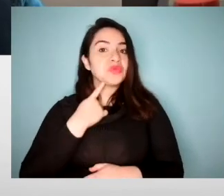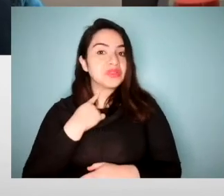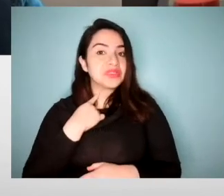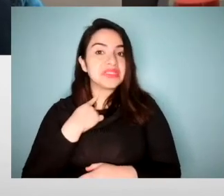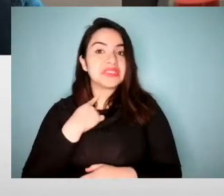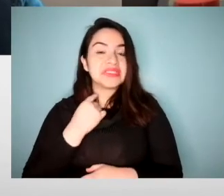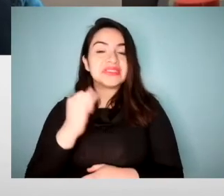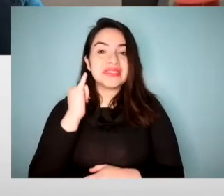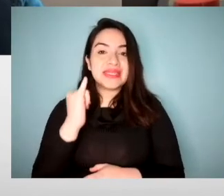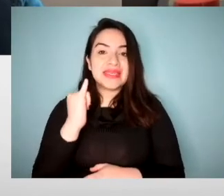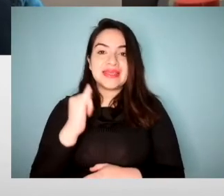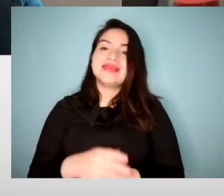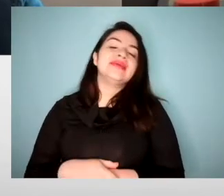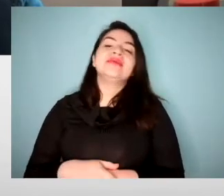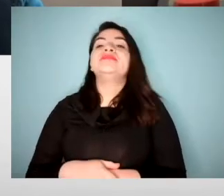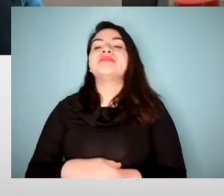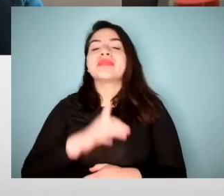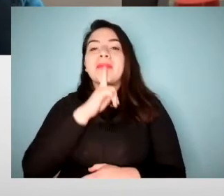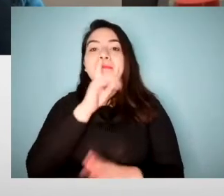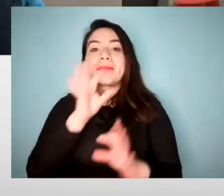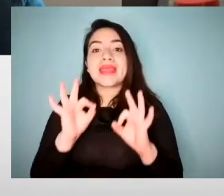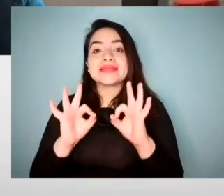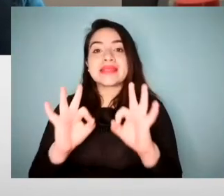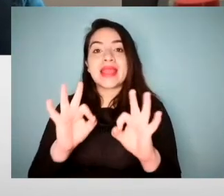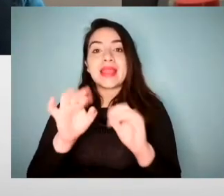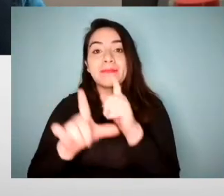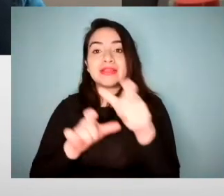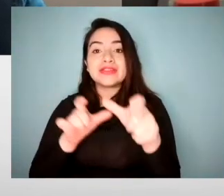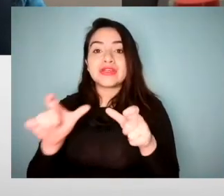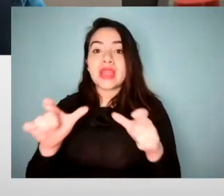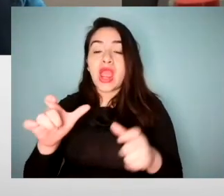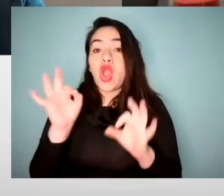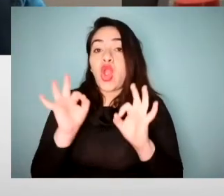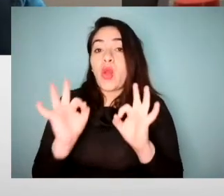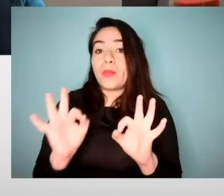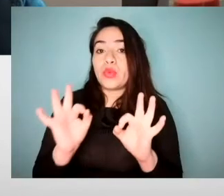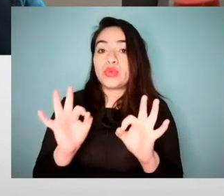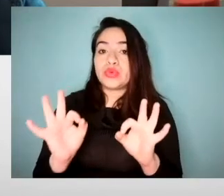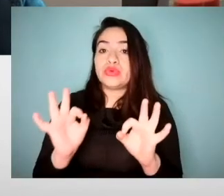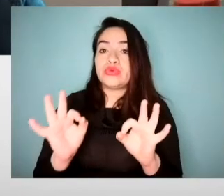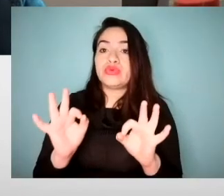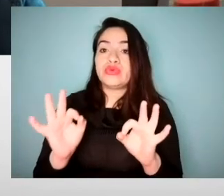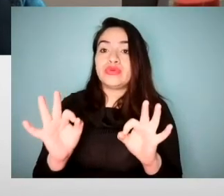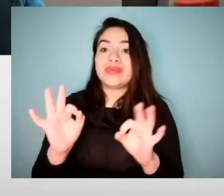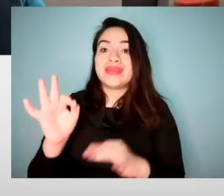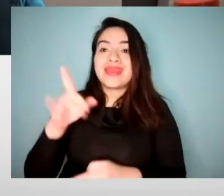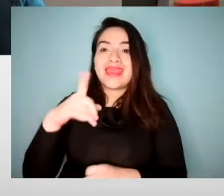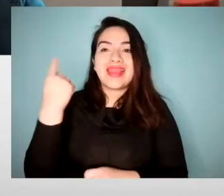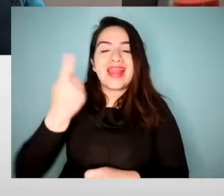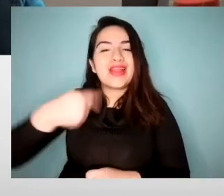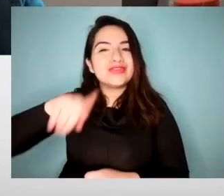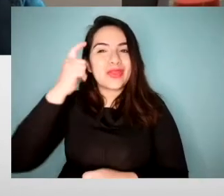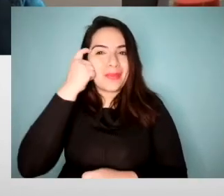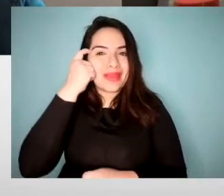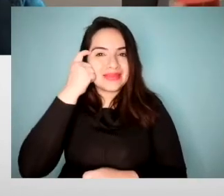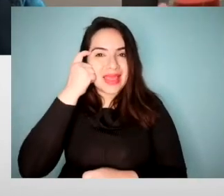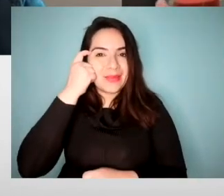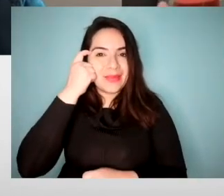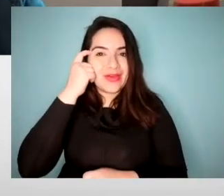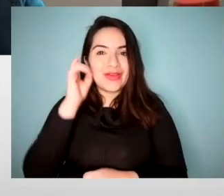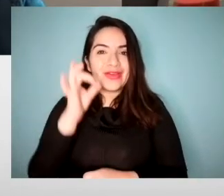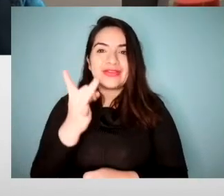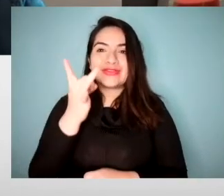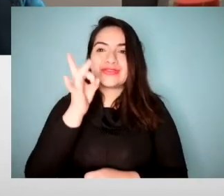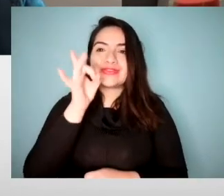porque para las personas comunes generalmente solemos pensar que quizás son solo los doctores los que tienen